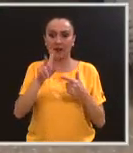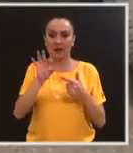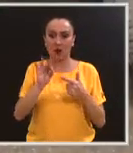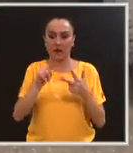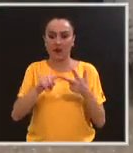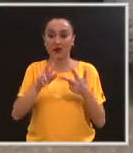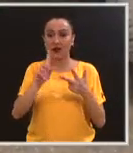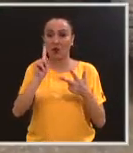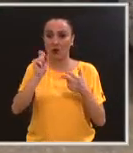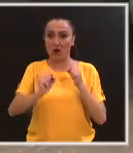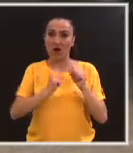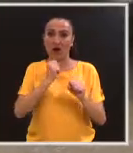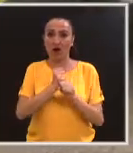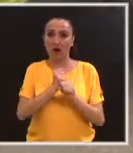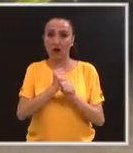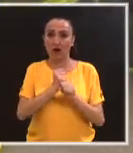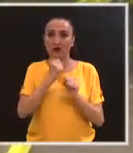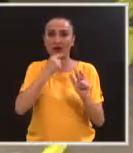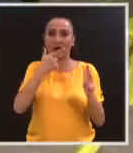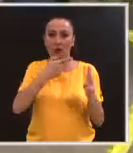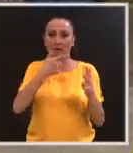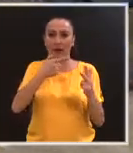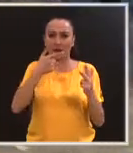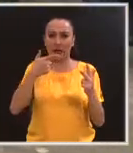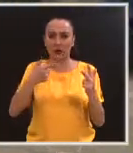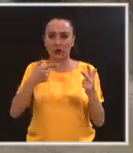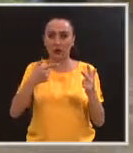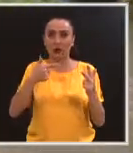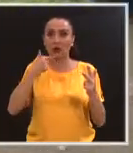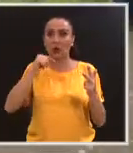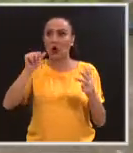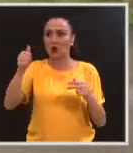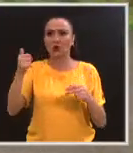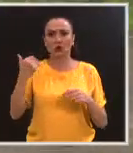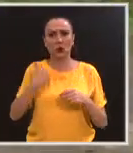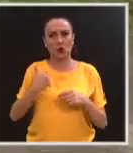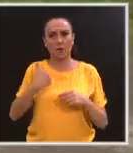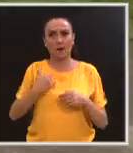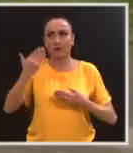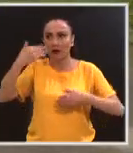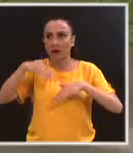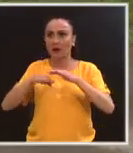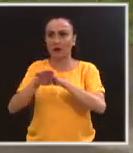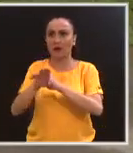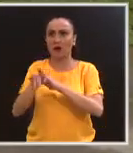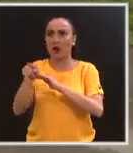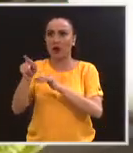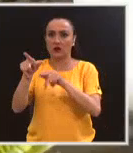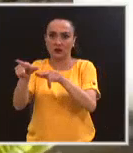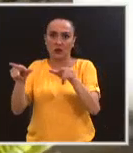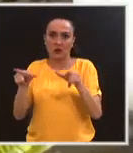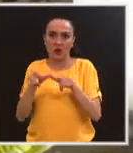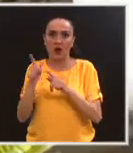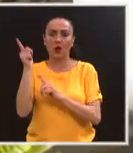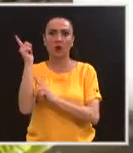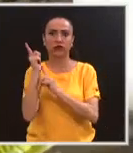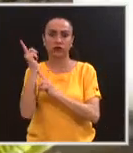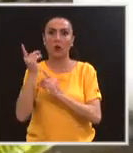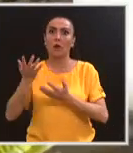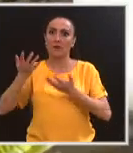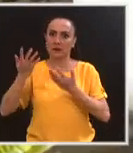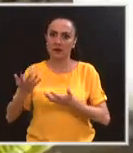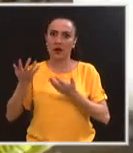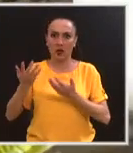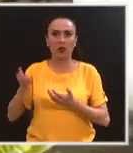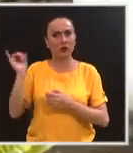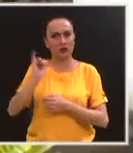31 años Quienes fueron ejecutados a balazos cuando varios sujetos ingresaron a la estructura con armas de grueso calibre